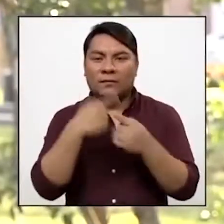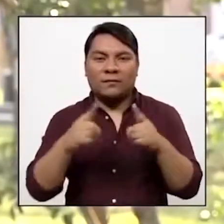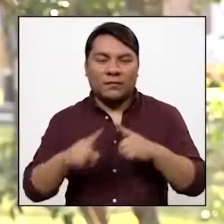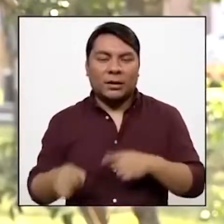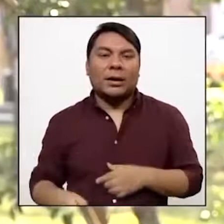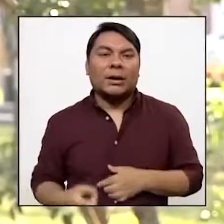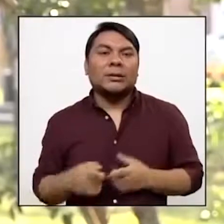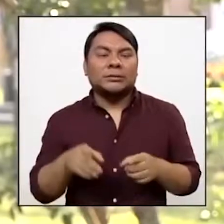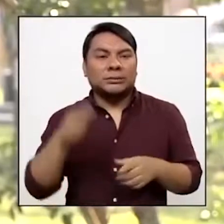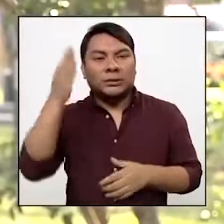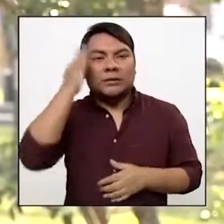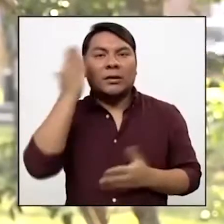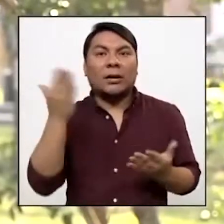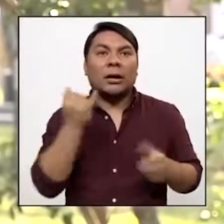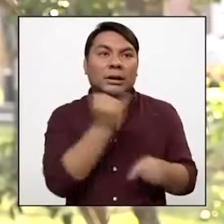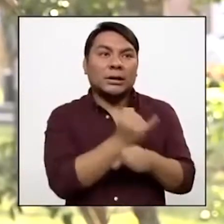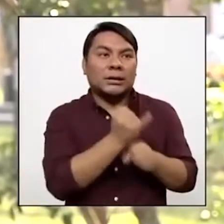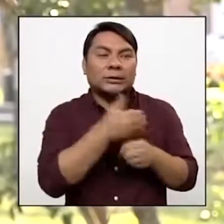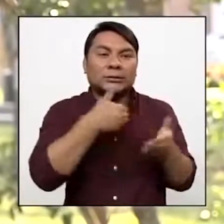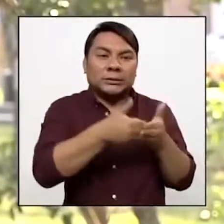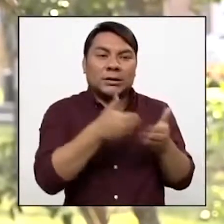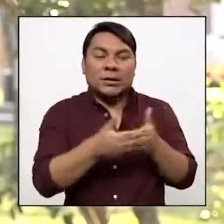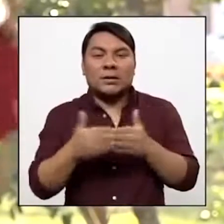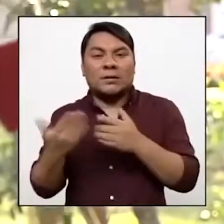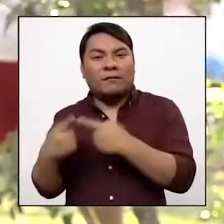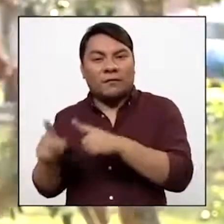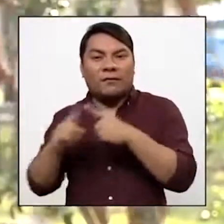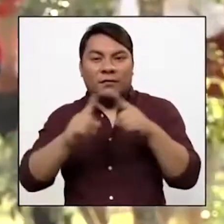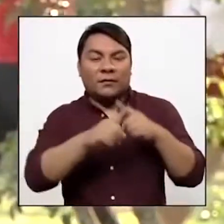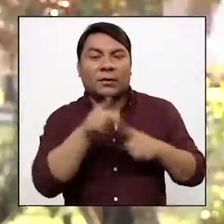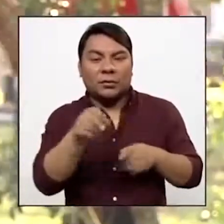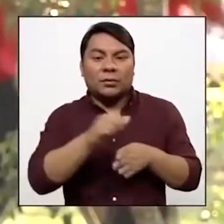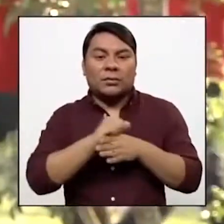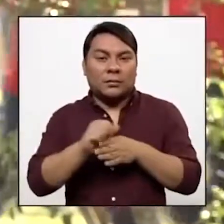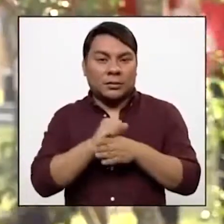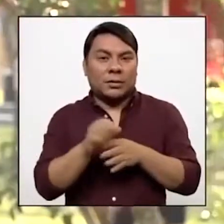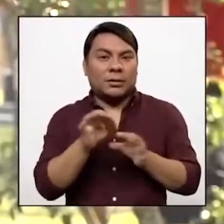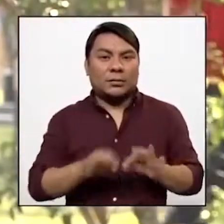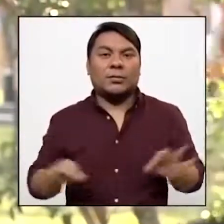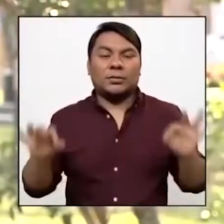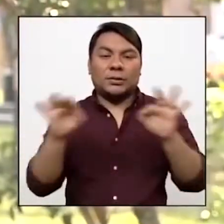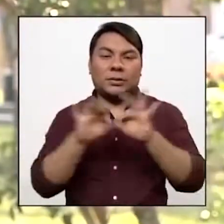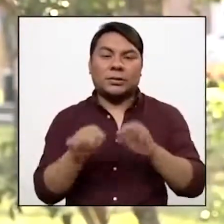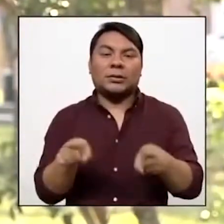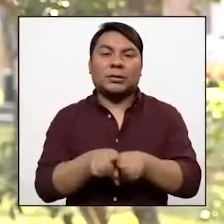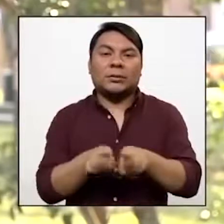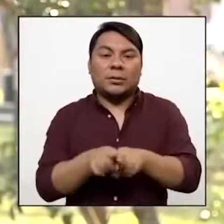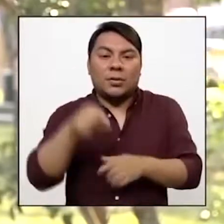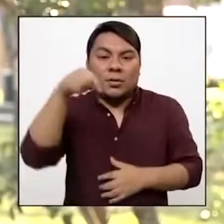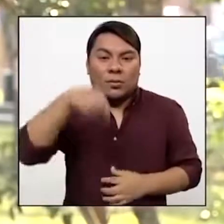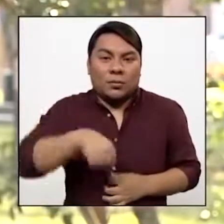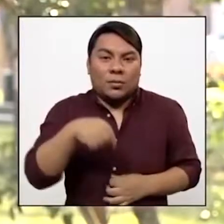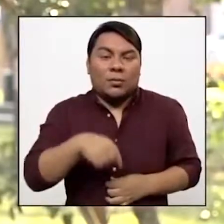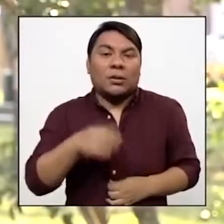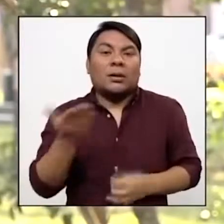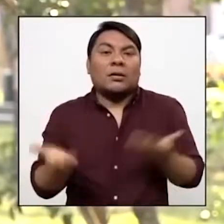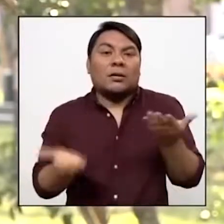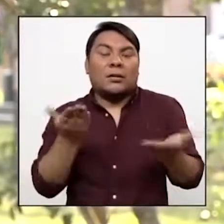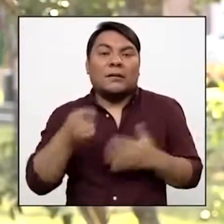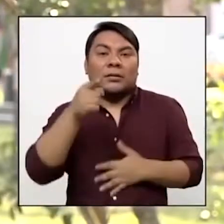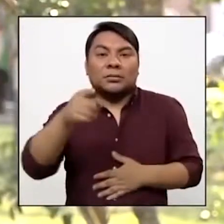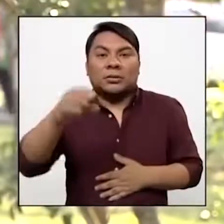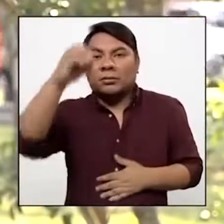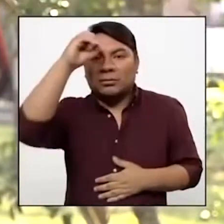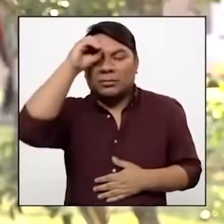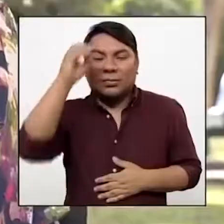entonces de esta forma, y haciéndolo y practicando lo que es importante, Incluso hoy mismo es probable que tú no